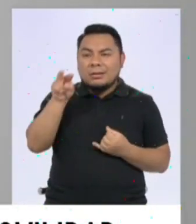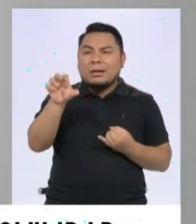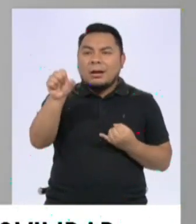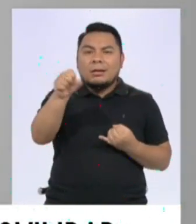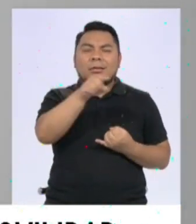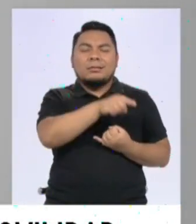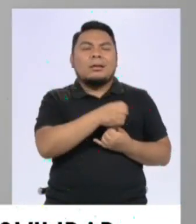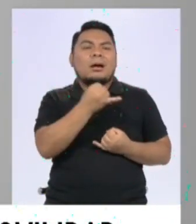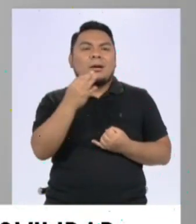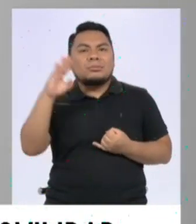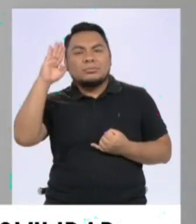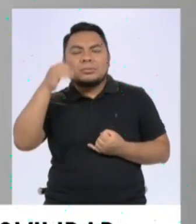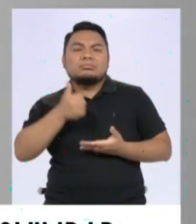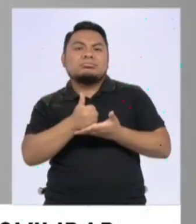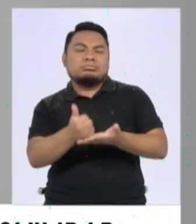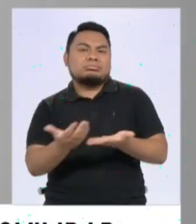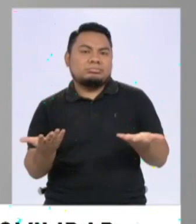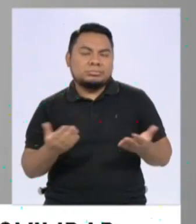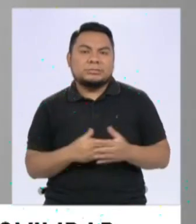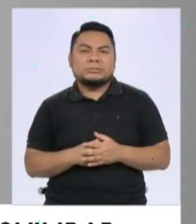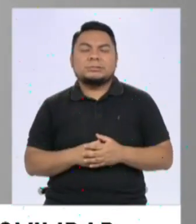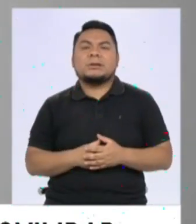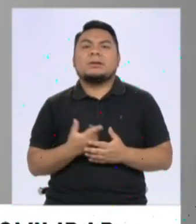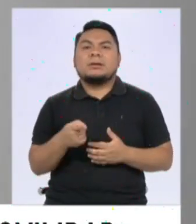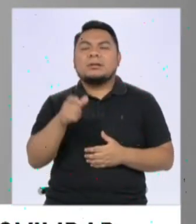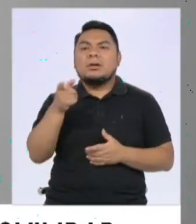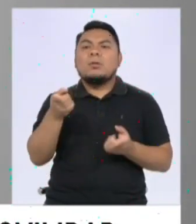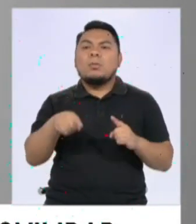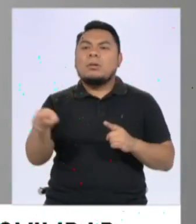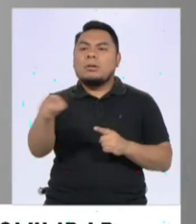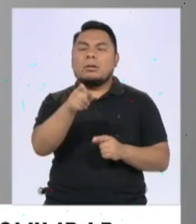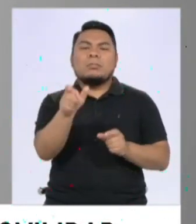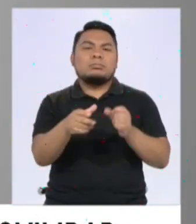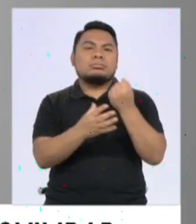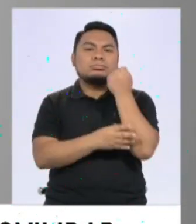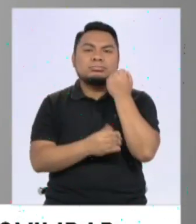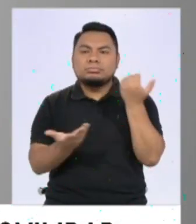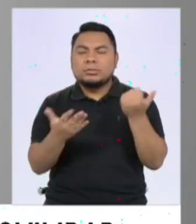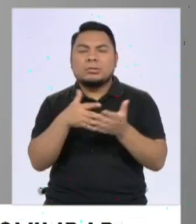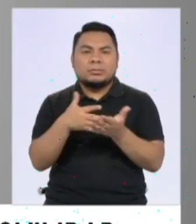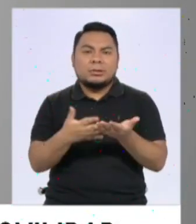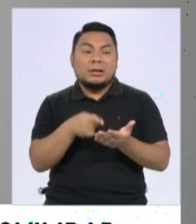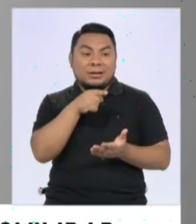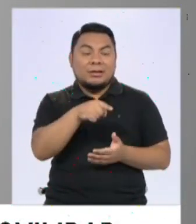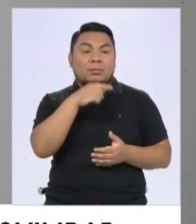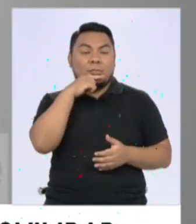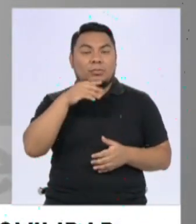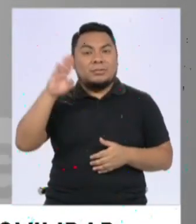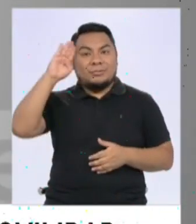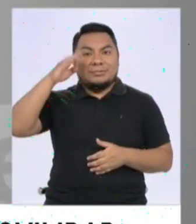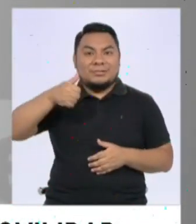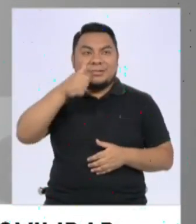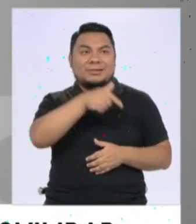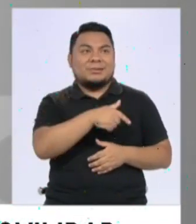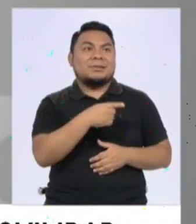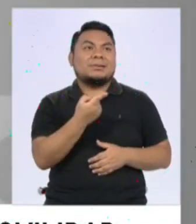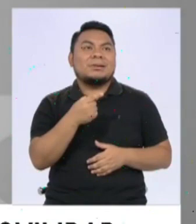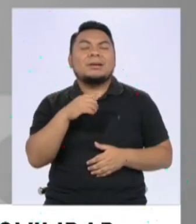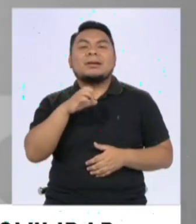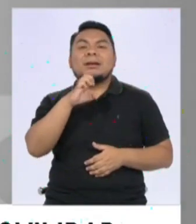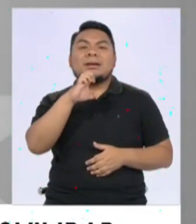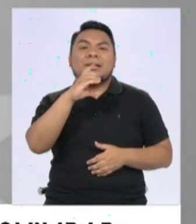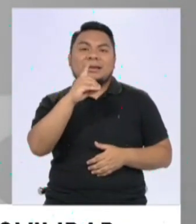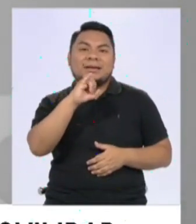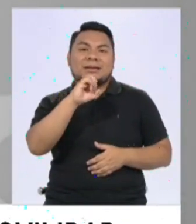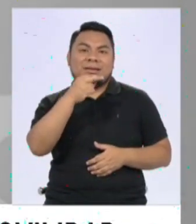las fuerzas armadas de las fuerzas del orden sobre todo con los más vulnerables y así lo demuestra la comandante de la policía nacional eddy de